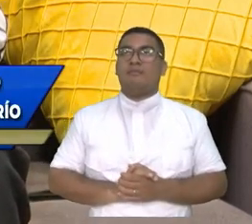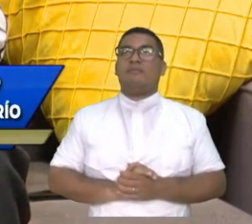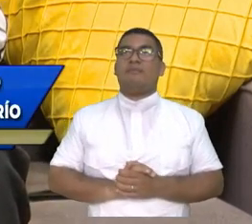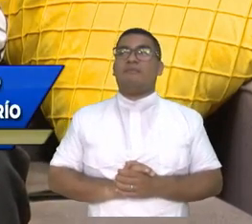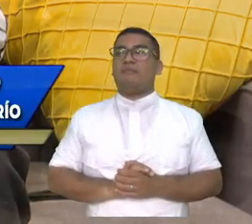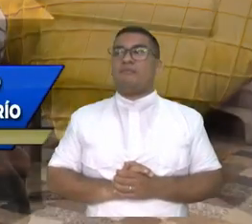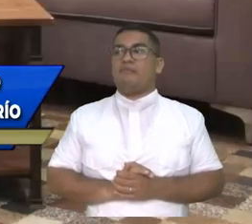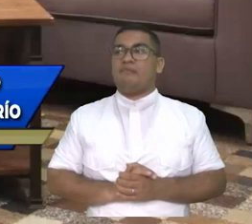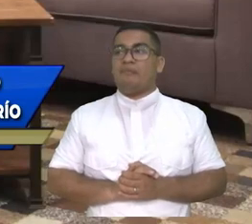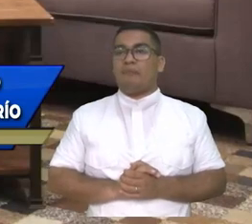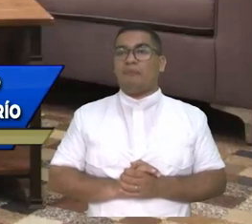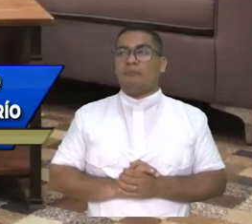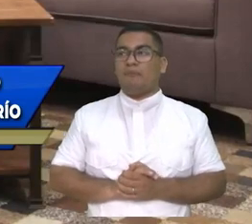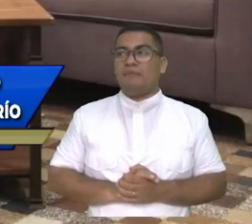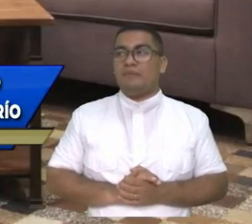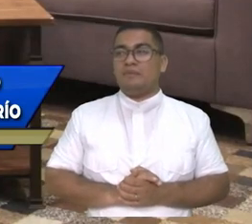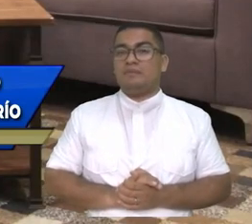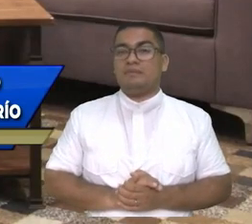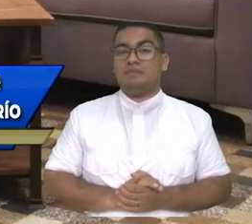Bueno,